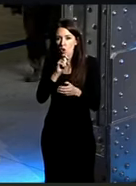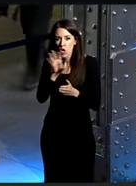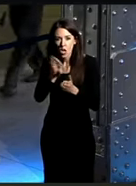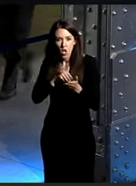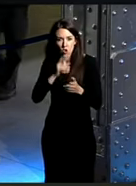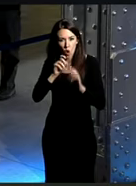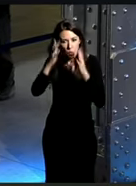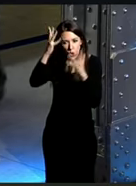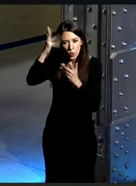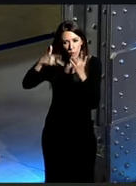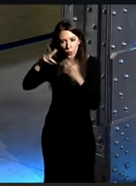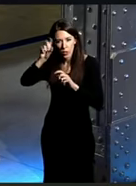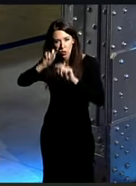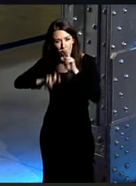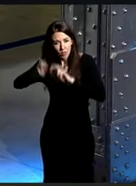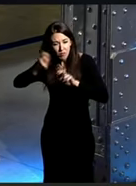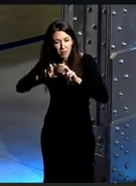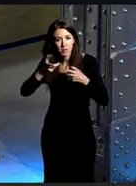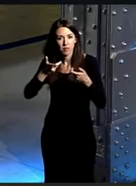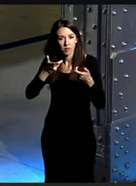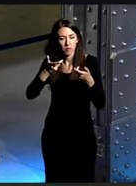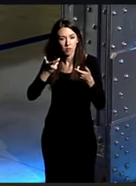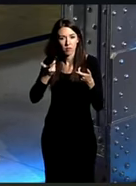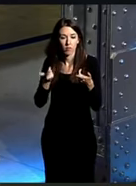los algoritmos, cómo Google